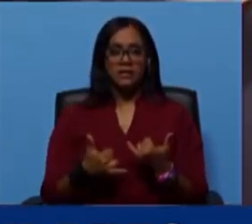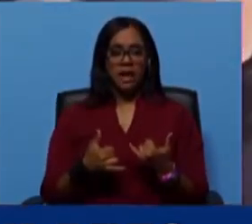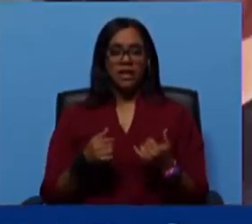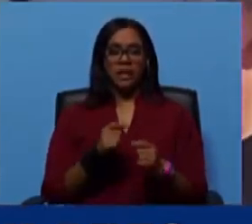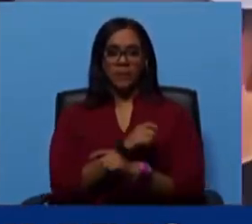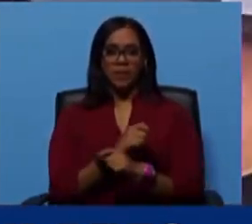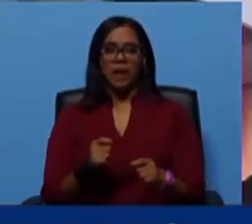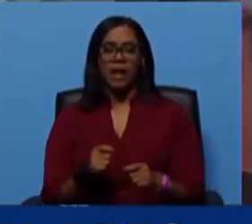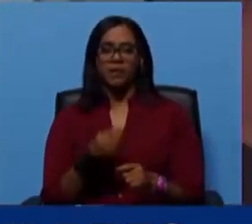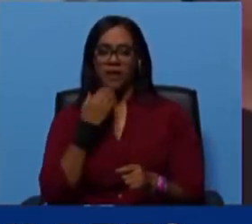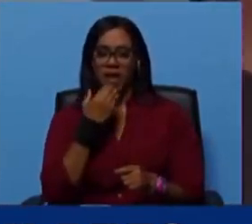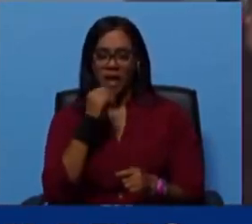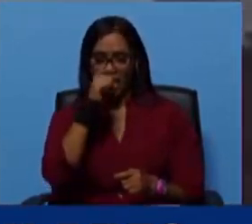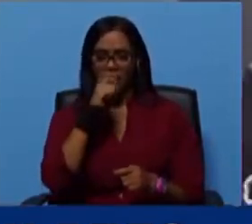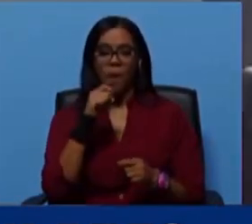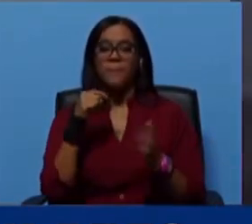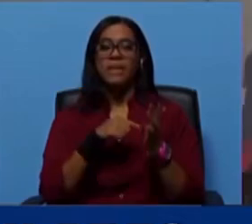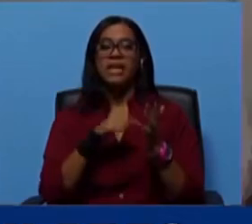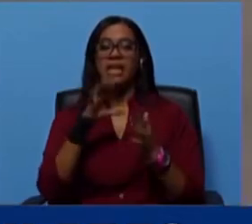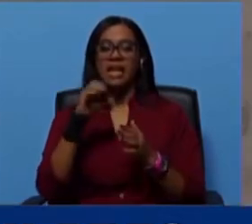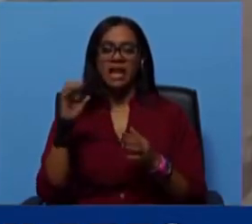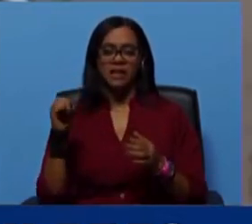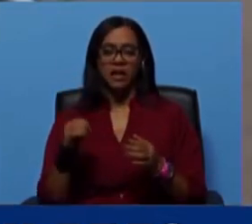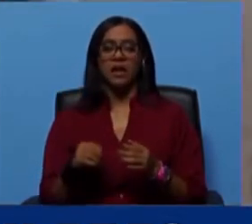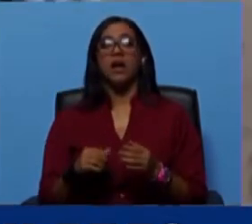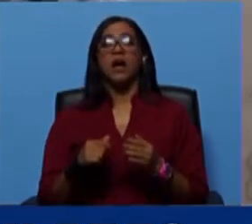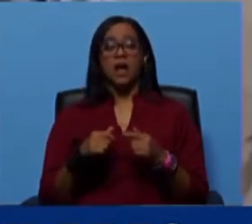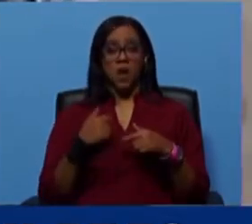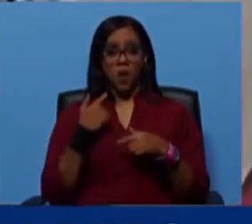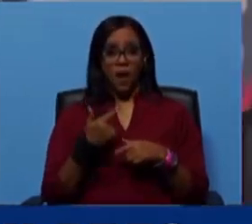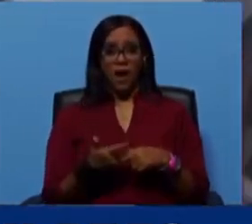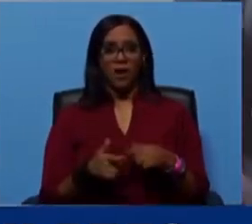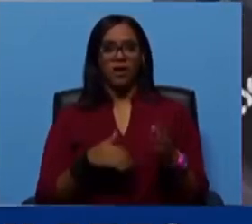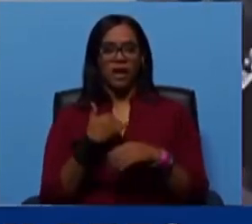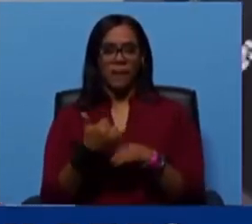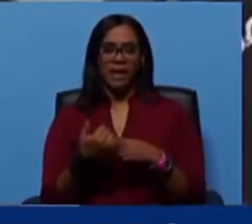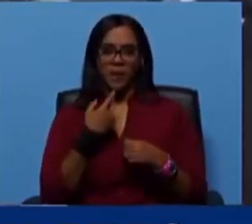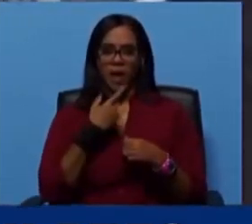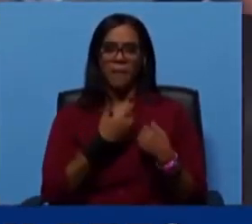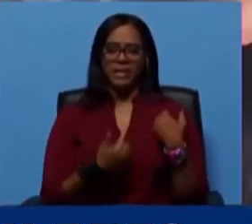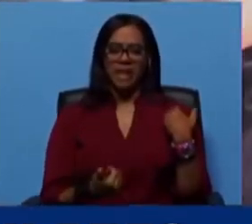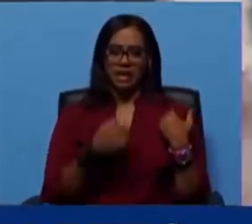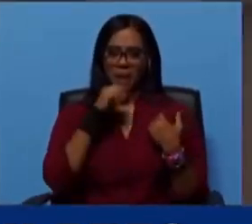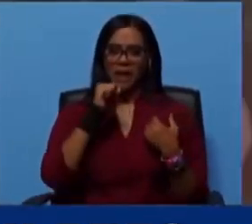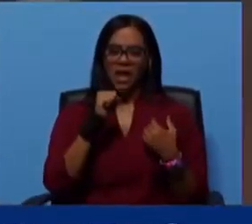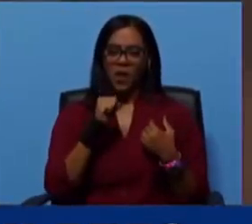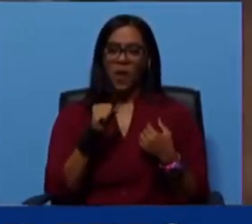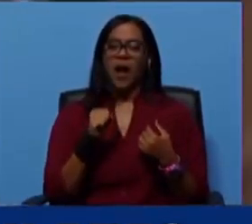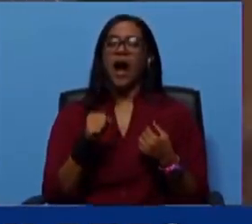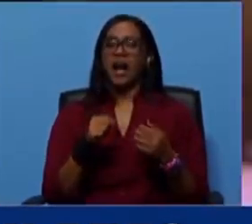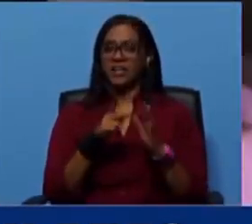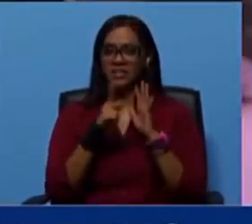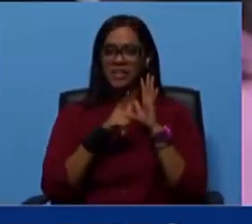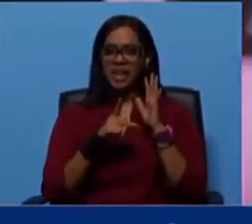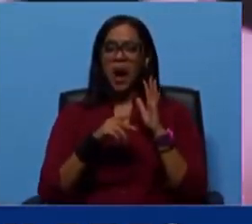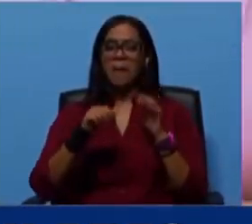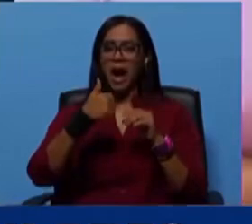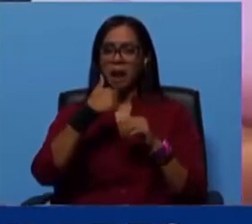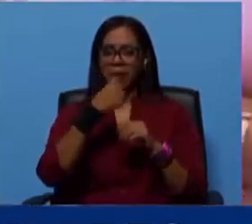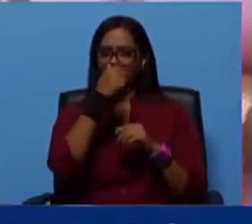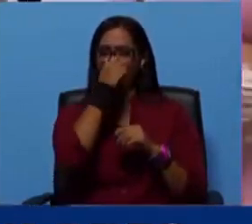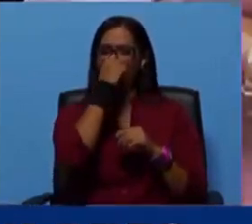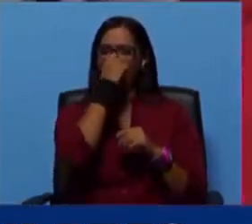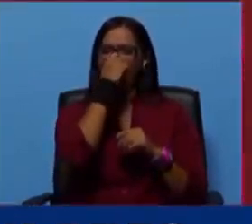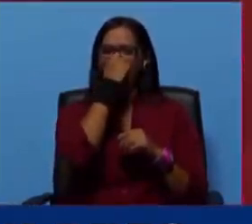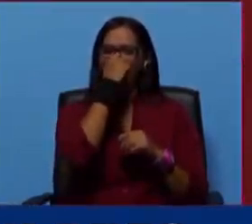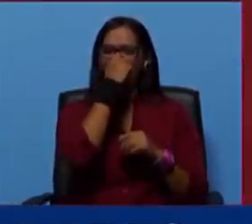1.500. Es la proyección que tenemos. Luego que el plan, como lo dijo el presidente Nicolás Maduro, en su programa con Maduro Más,